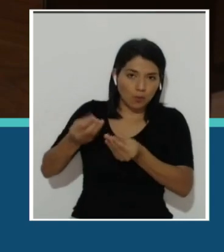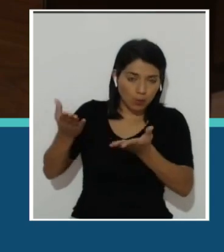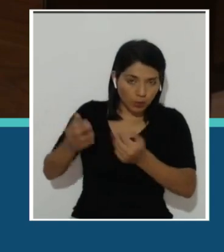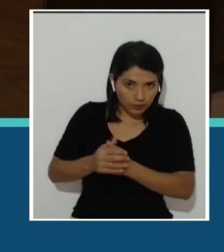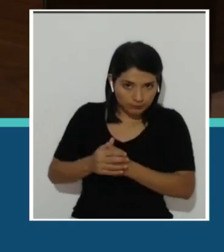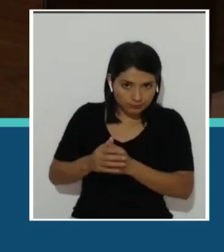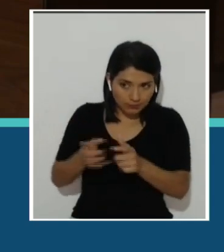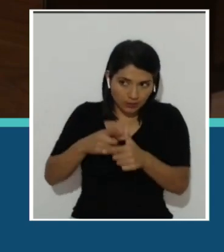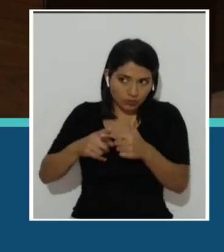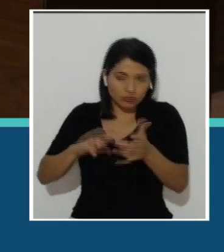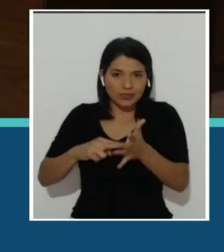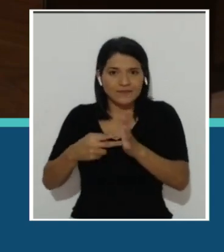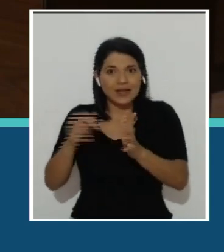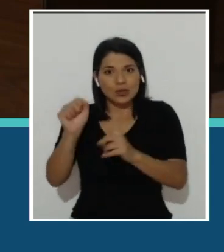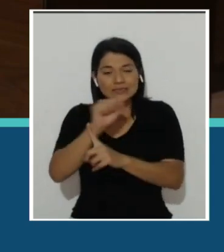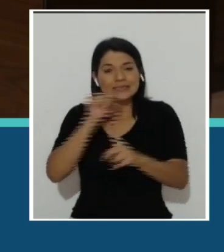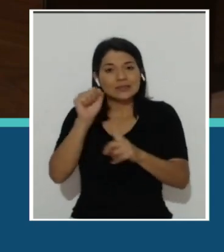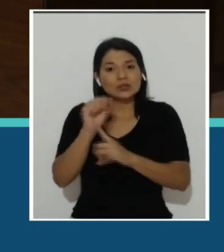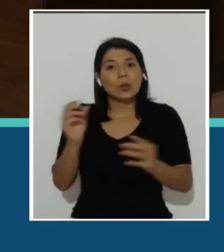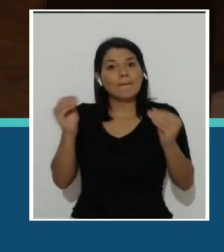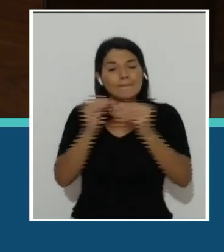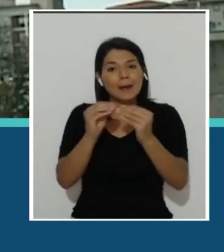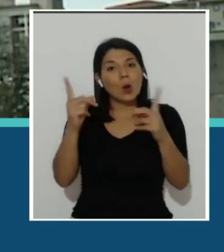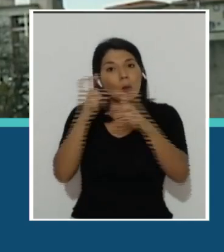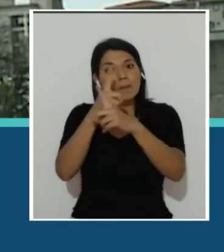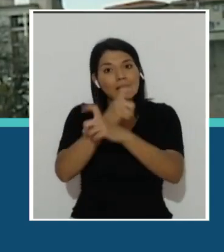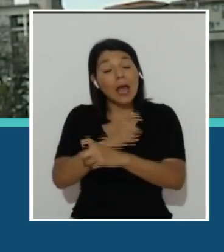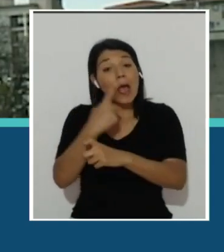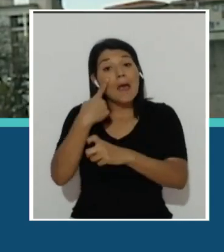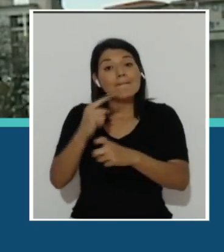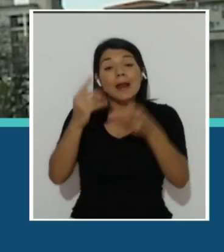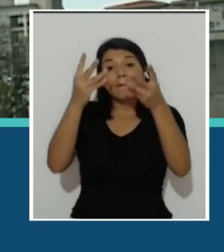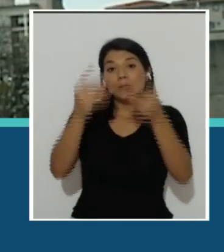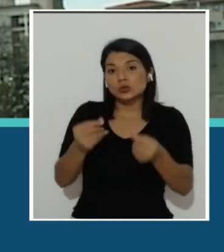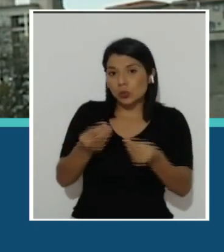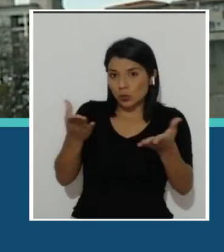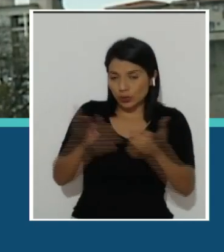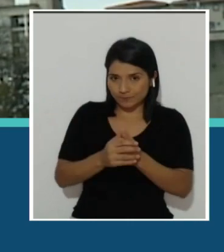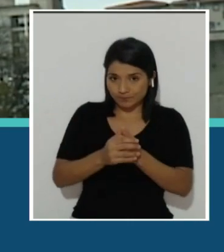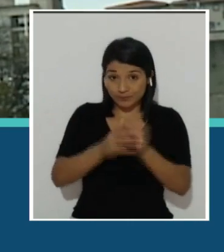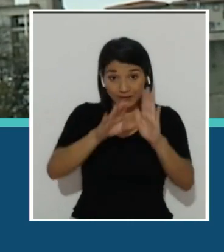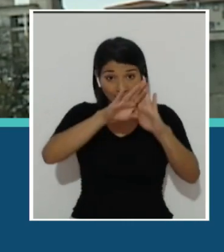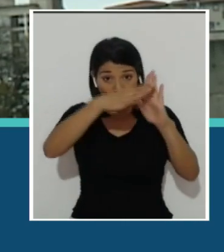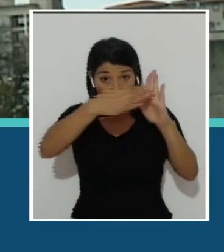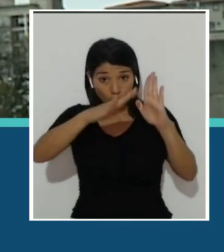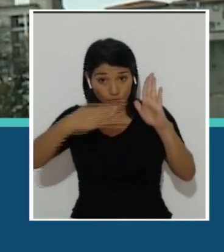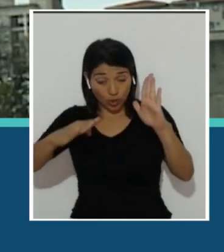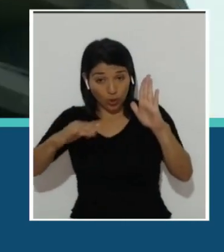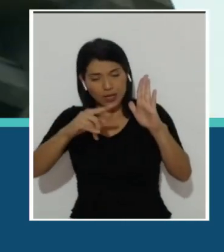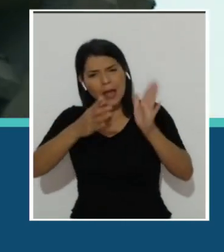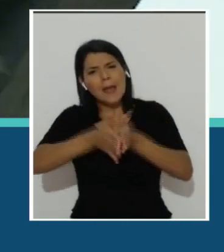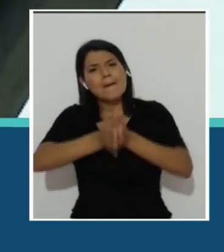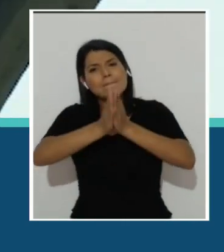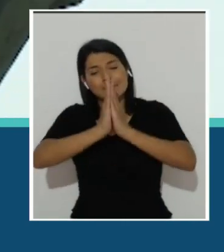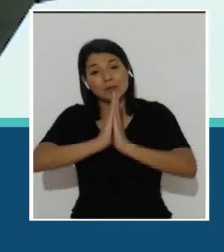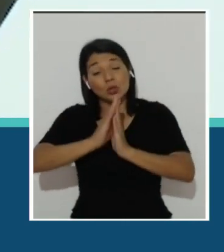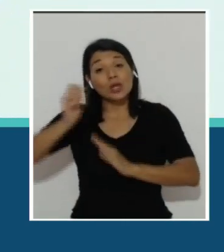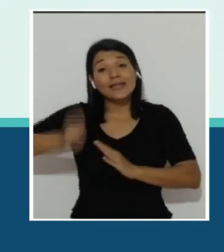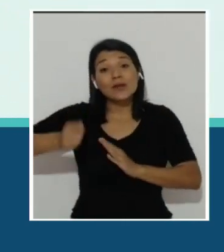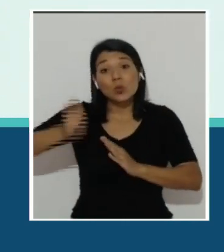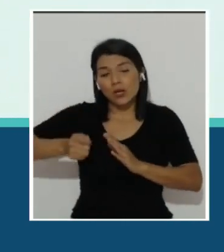más compleja para las finanzas públicas. La Contraloría General de la República pidió al Tribunal Contencioso Administrativo que suspendiera